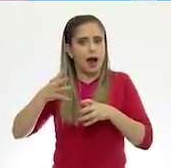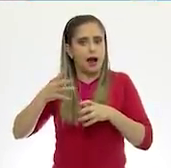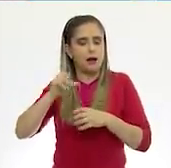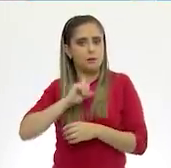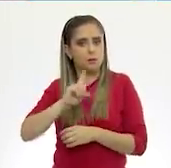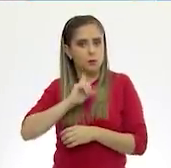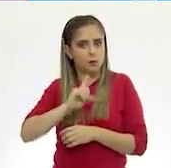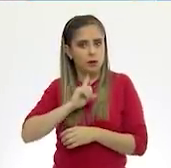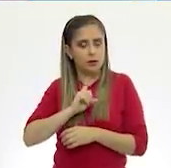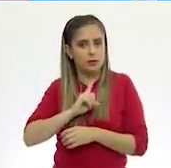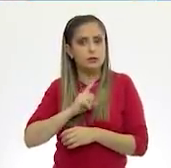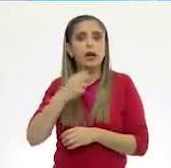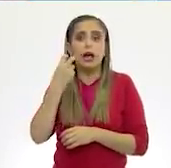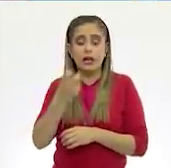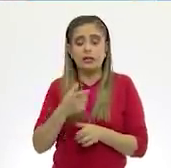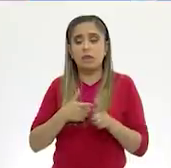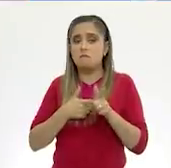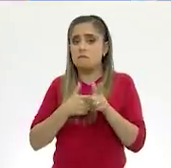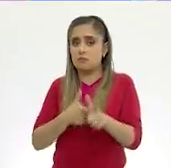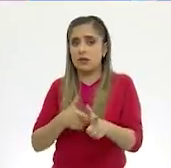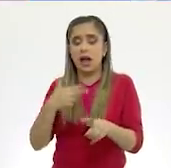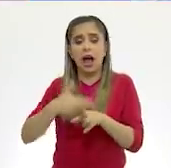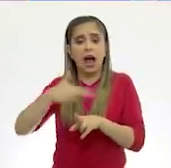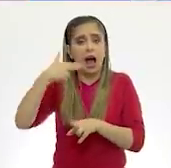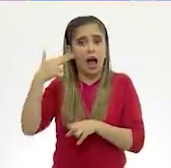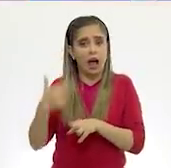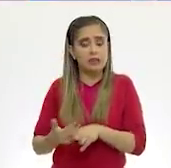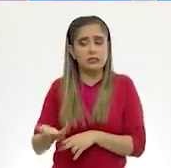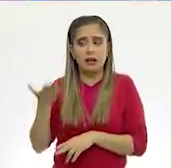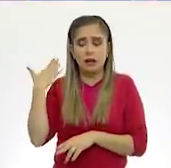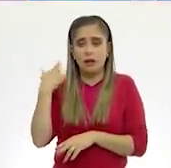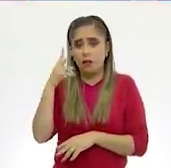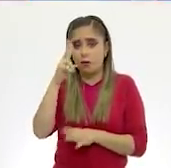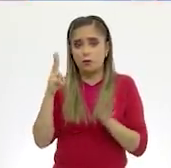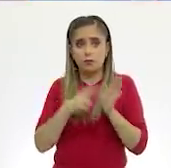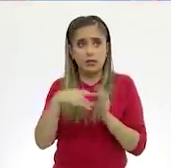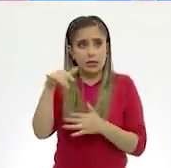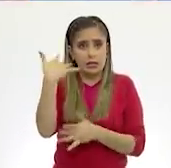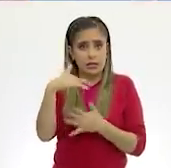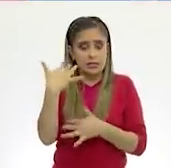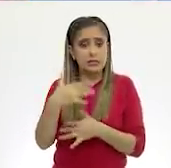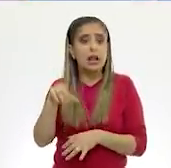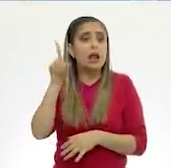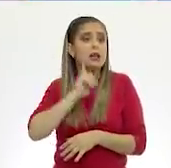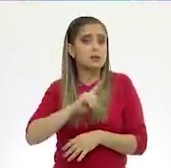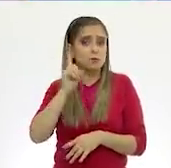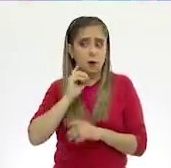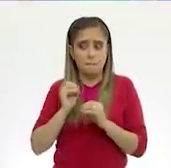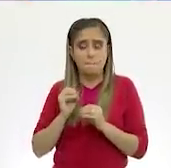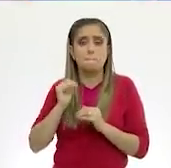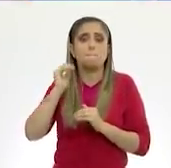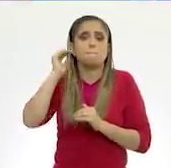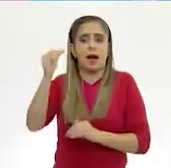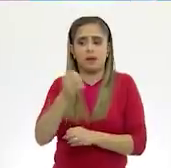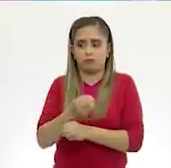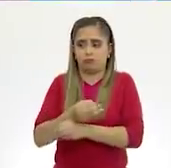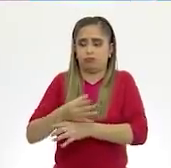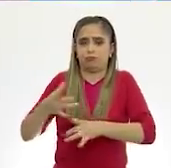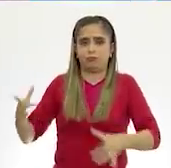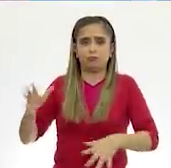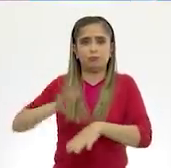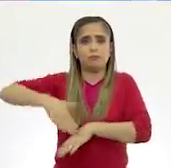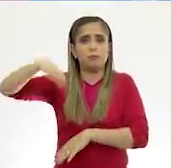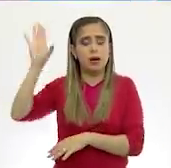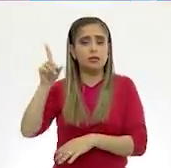cual se ha mantenido hasta el intercensal poblacional del 2015, siendo este año en el que se